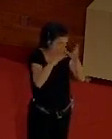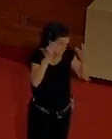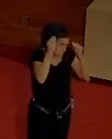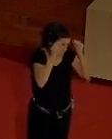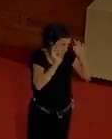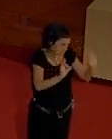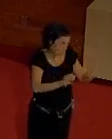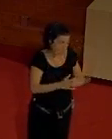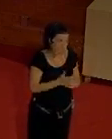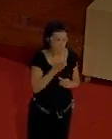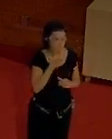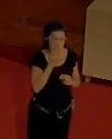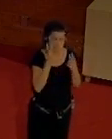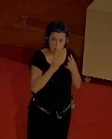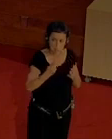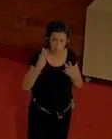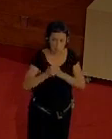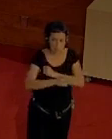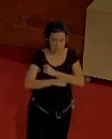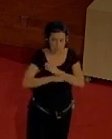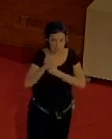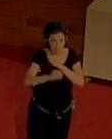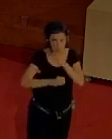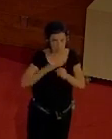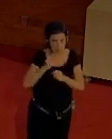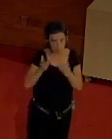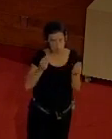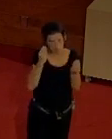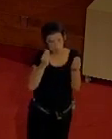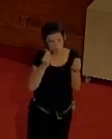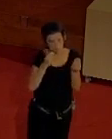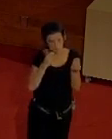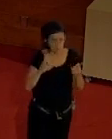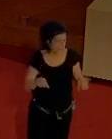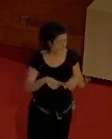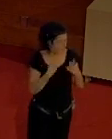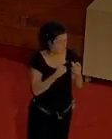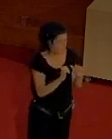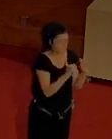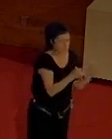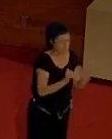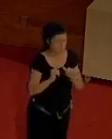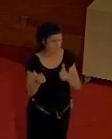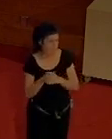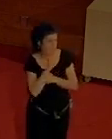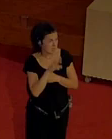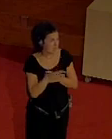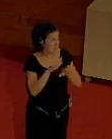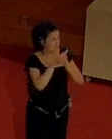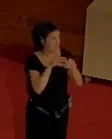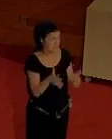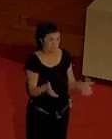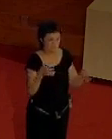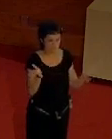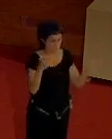mandatos los manuales de la estrategia nuclear que determina que empiece quien empiece un intercambio nuclear nadie gana todos